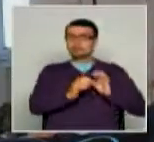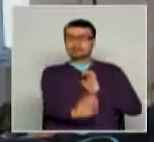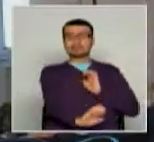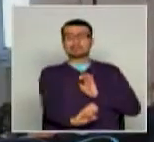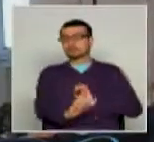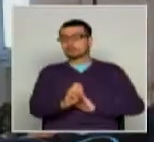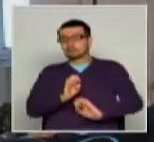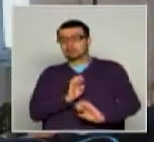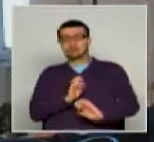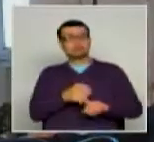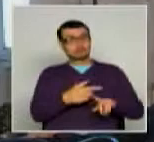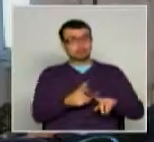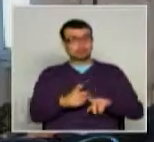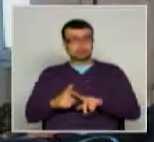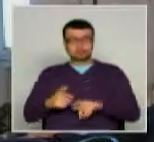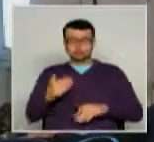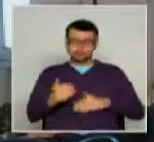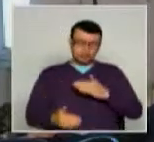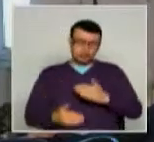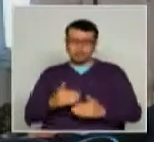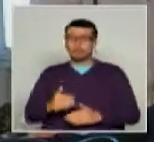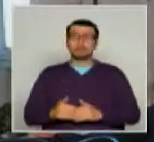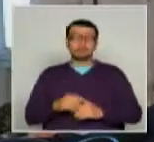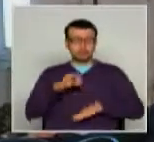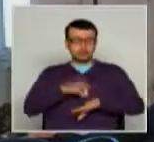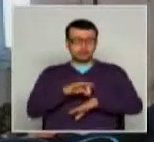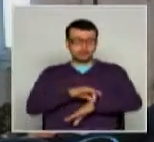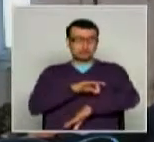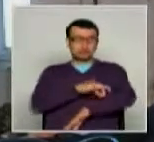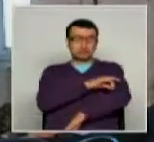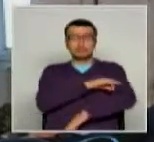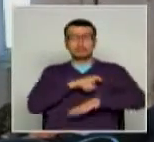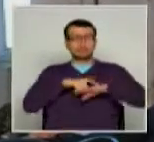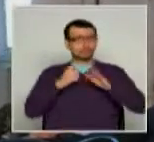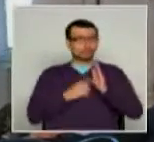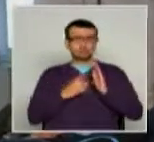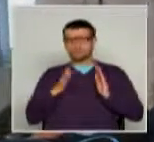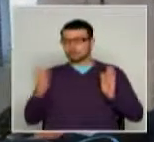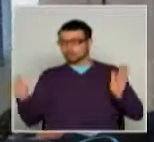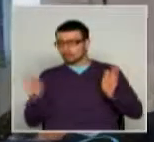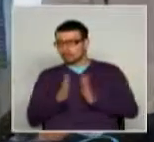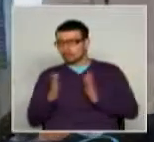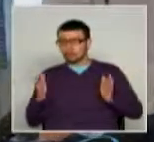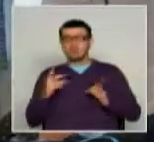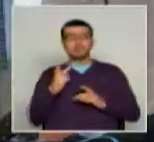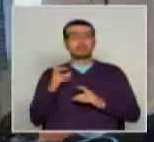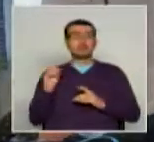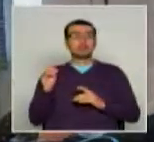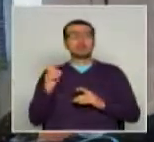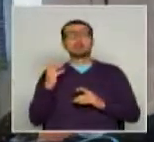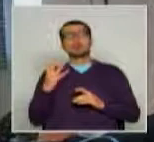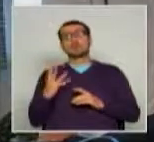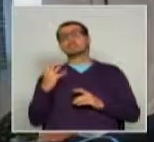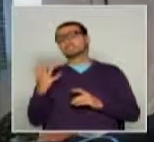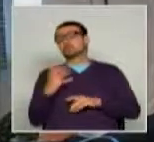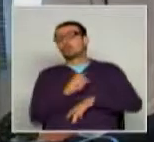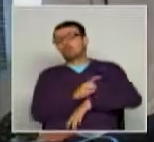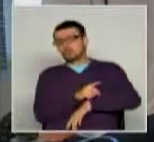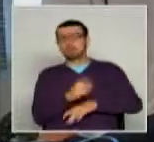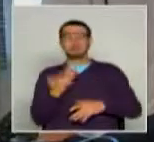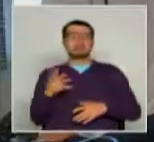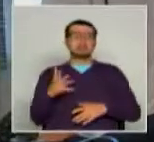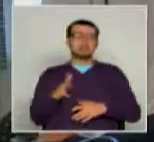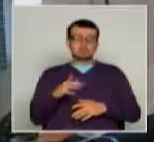quiropraxia, masaje, las agujas perfectamente duran entre 20 minutos a 40, 45 minutos una